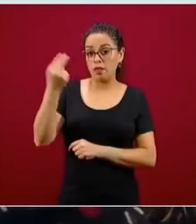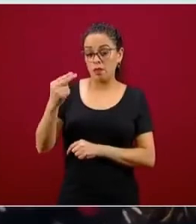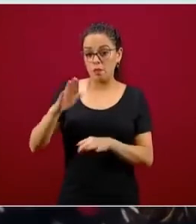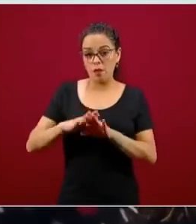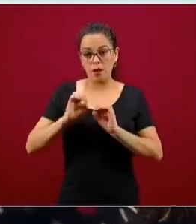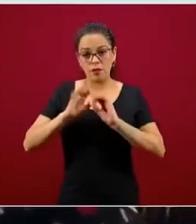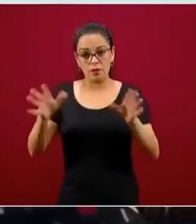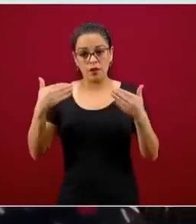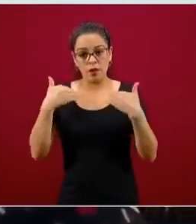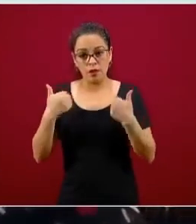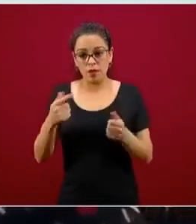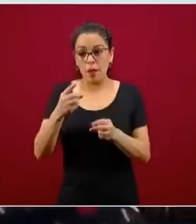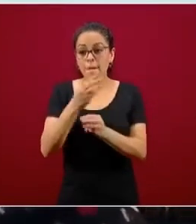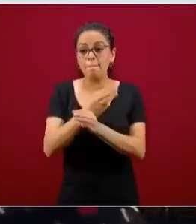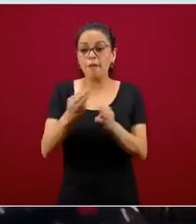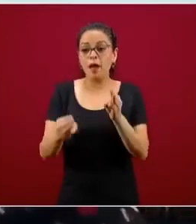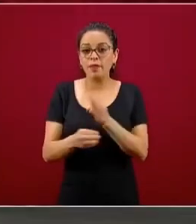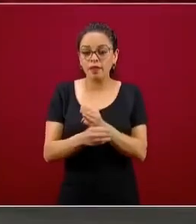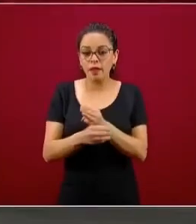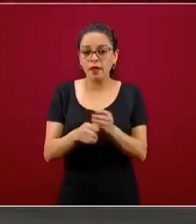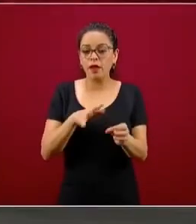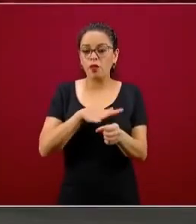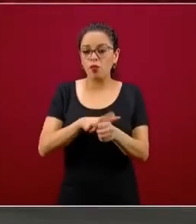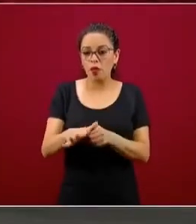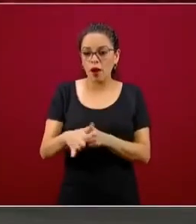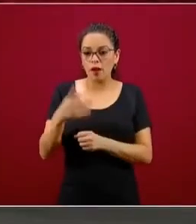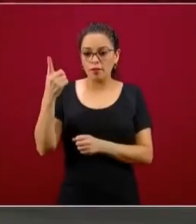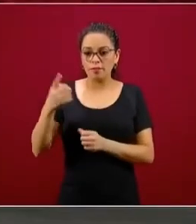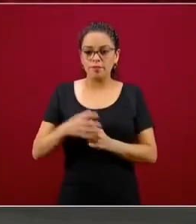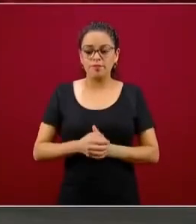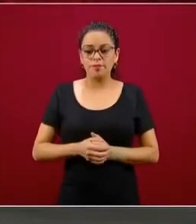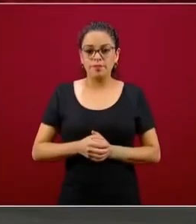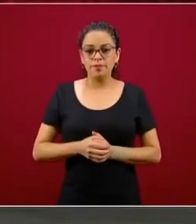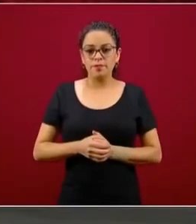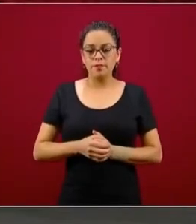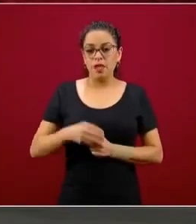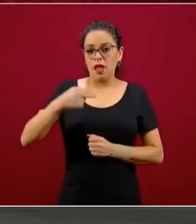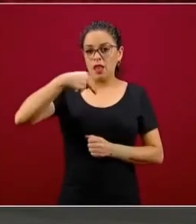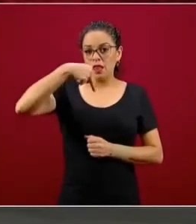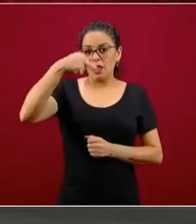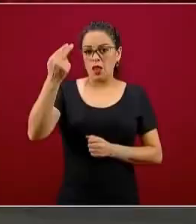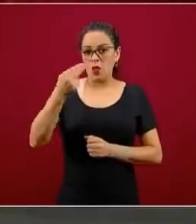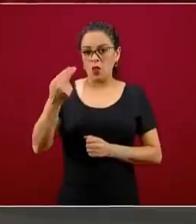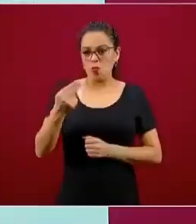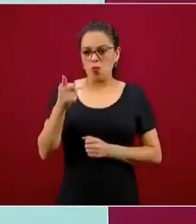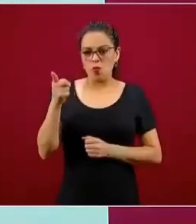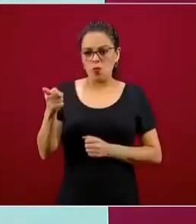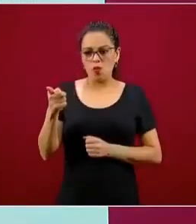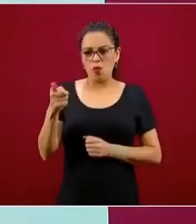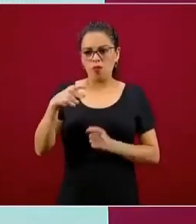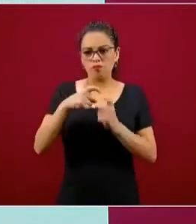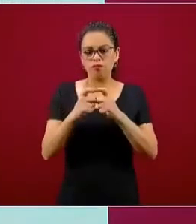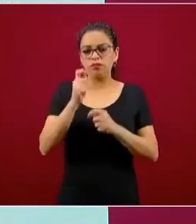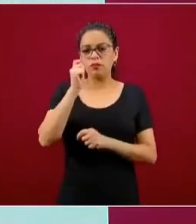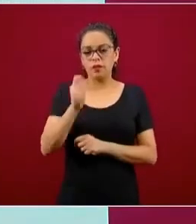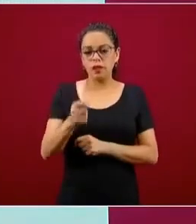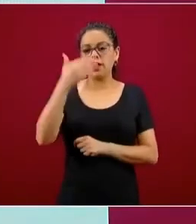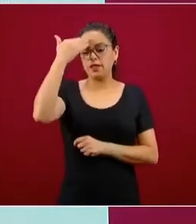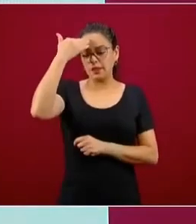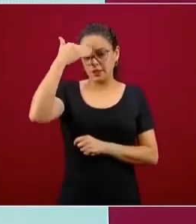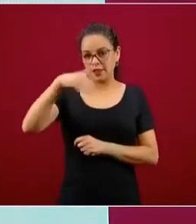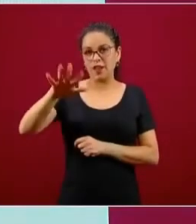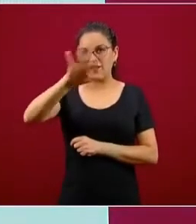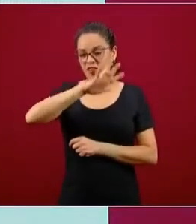este tipo de materiales, un par de cosas. Este signo que ven aquí es el signo universalmente reconocido